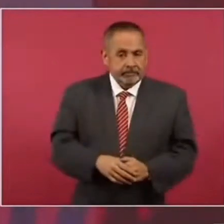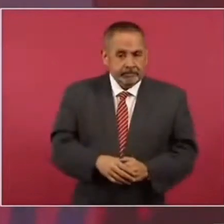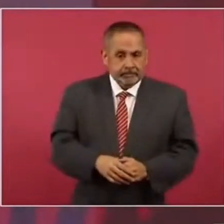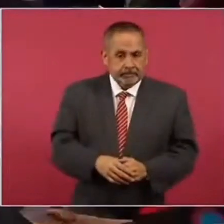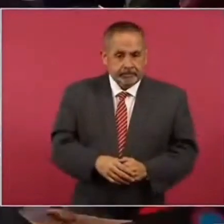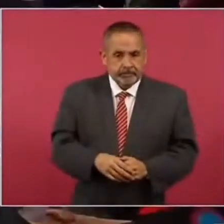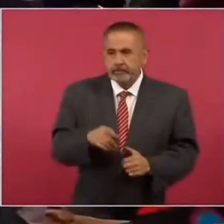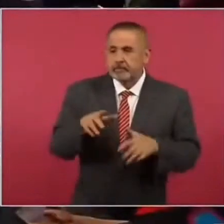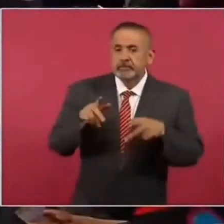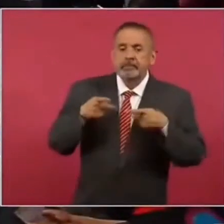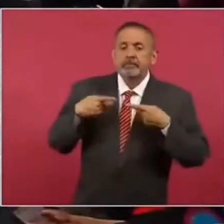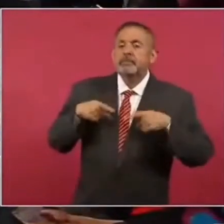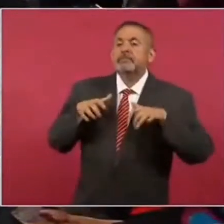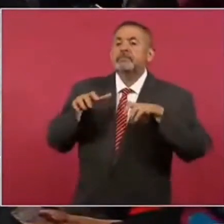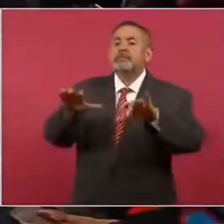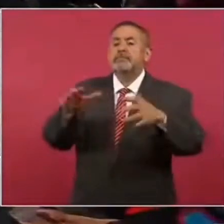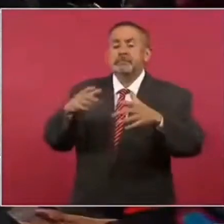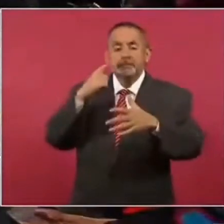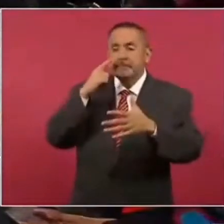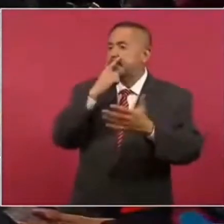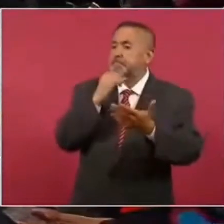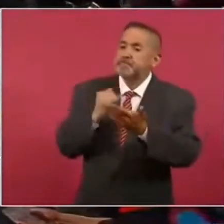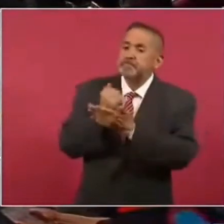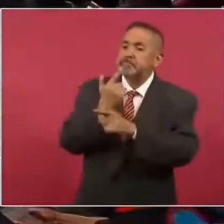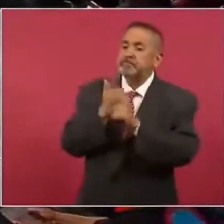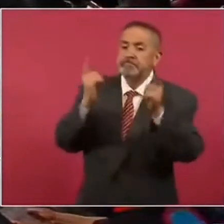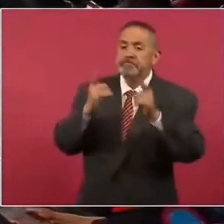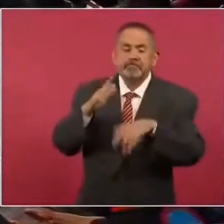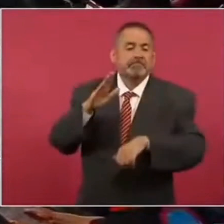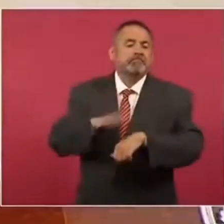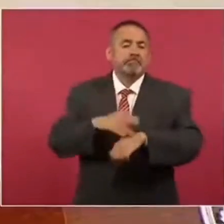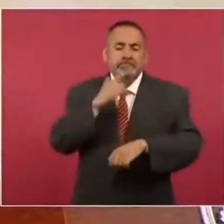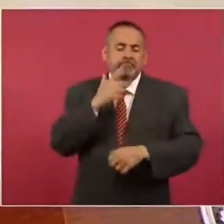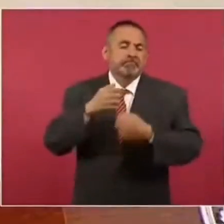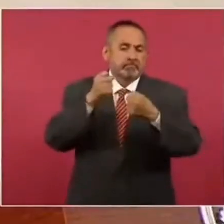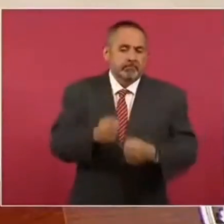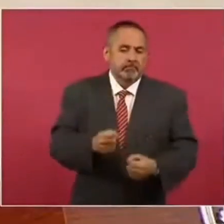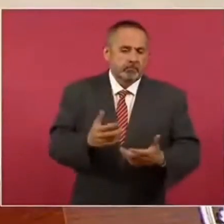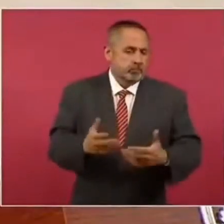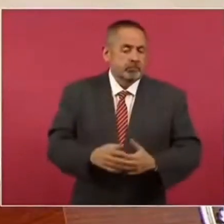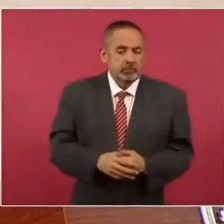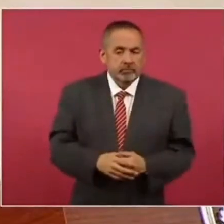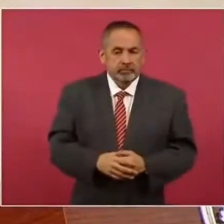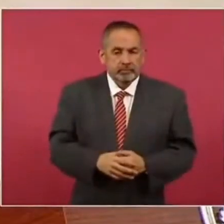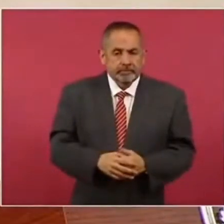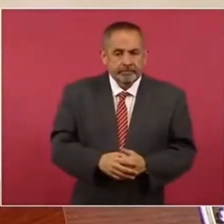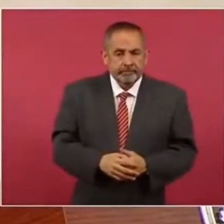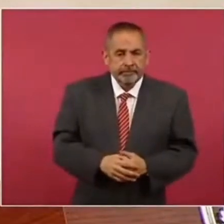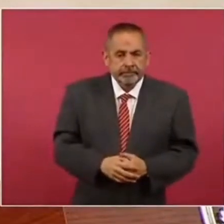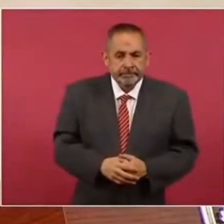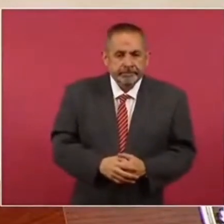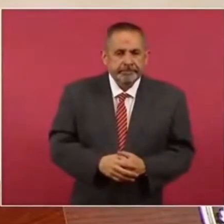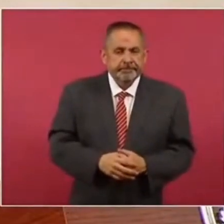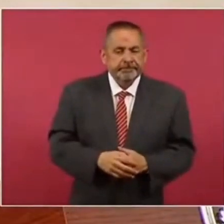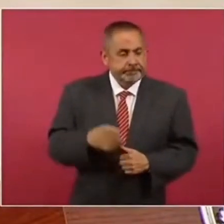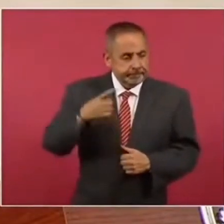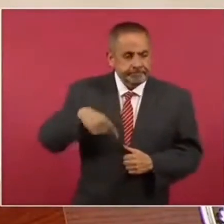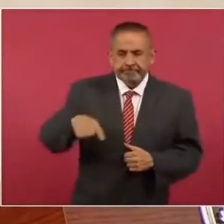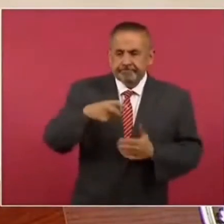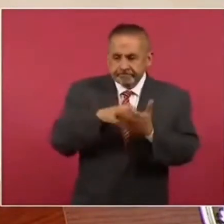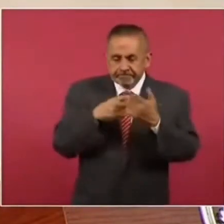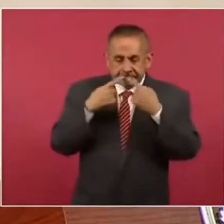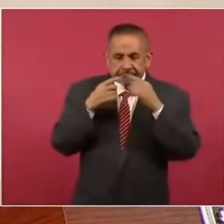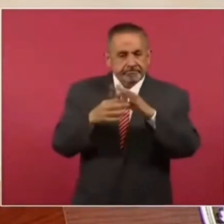Va uno más a la segura con la democracia. Y lo otro, pues es que toda esta